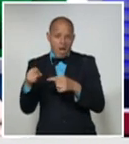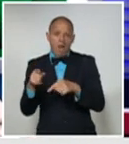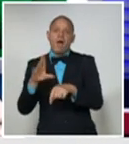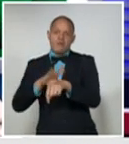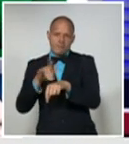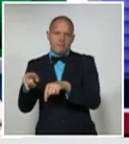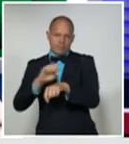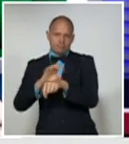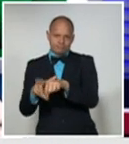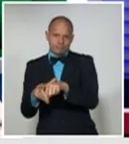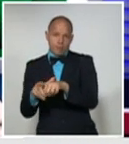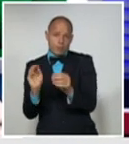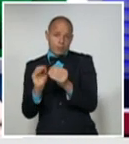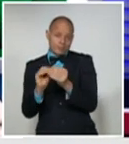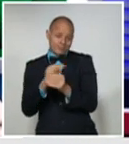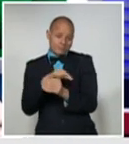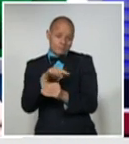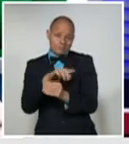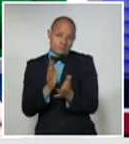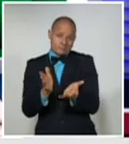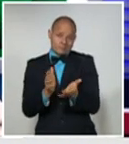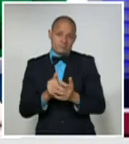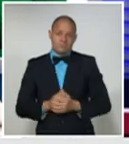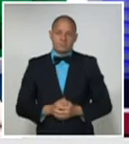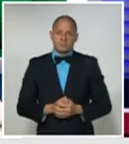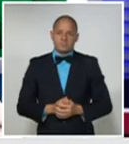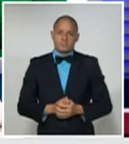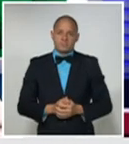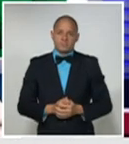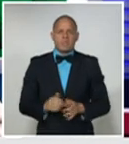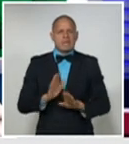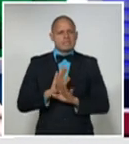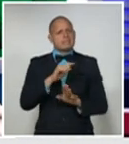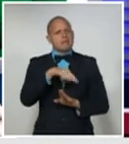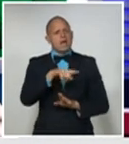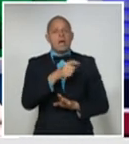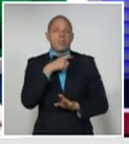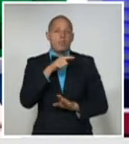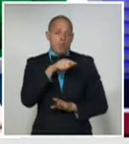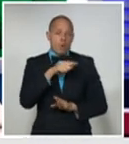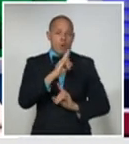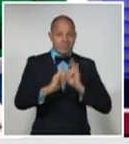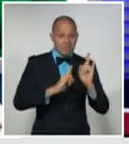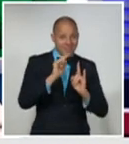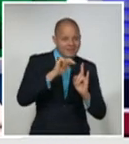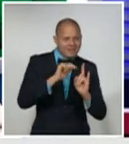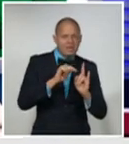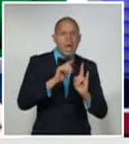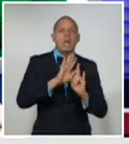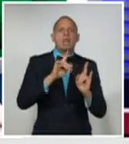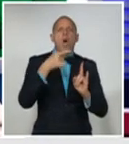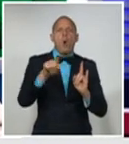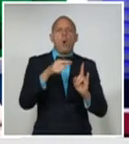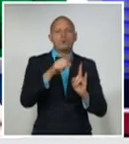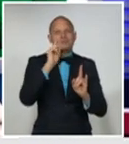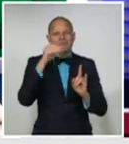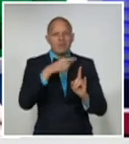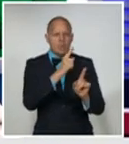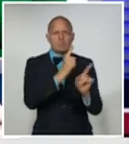10,8 contactos por cada lactante. Yo digo esta cifra, que además me las aporta la doctora